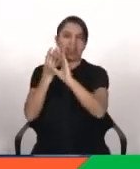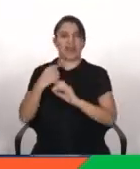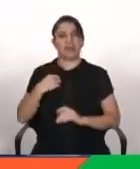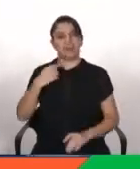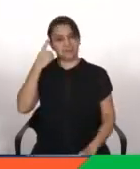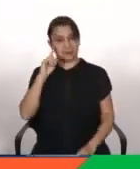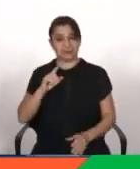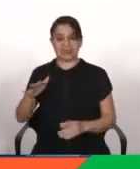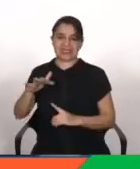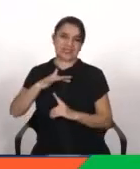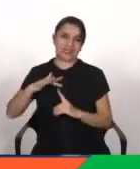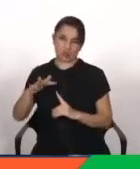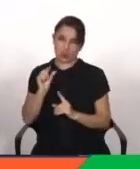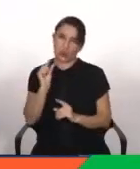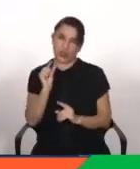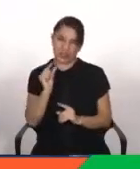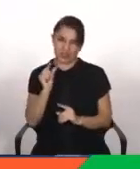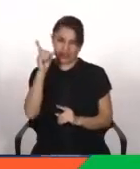complicado.